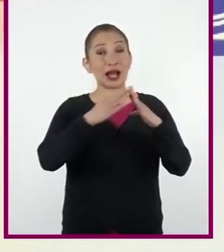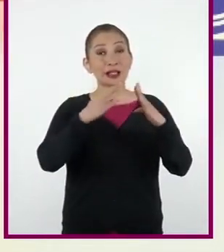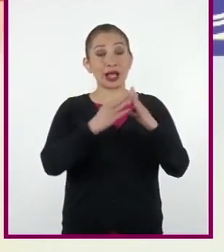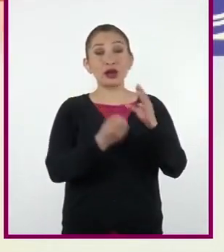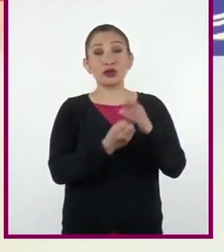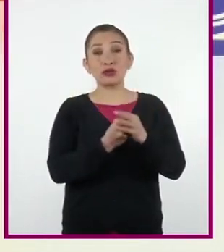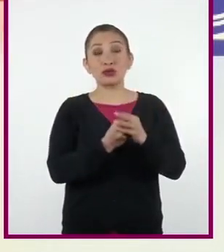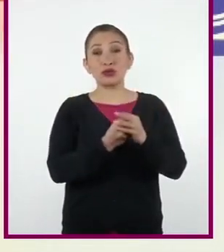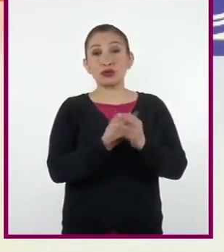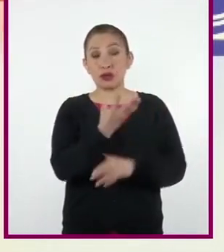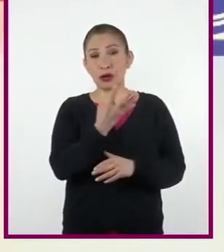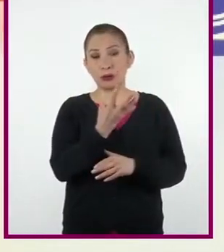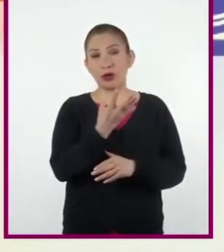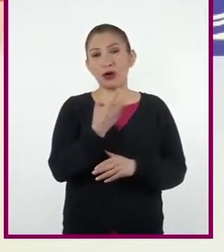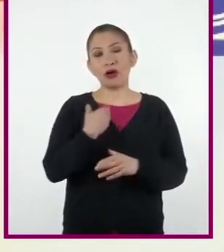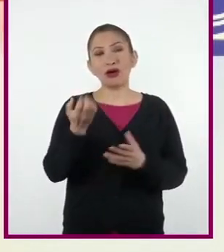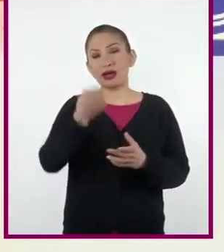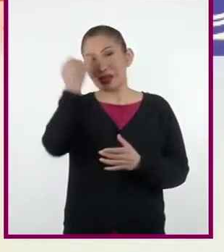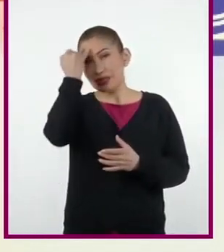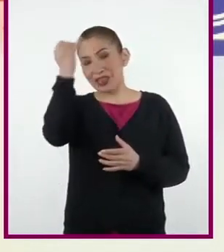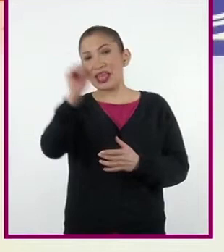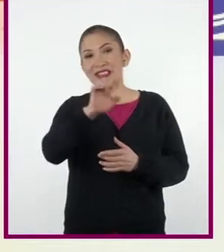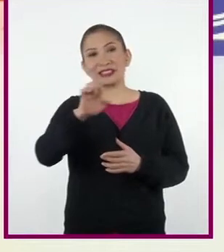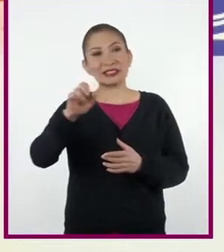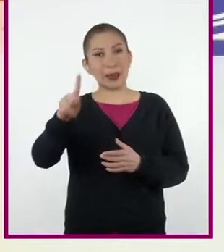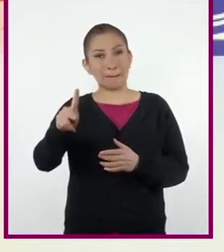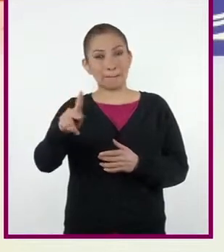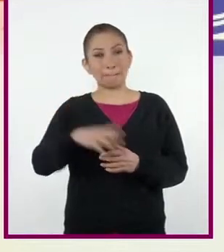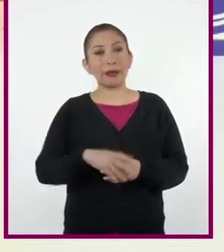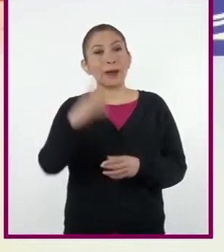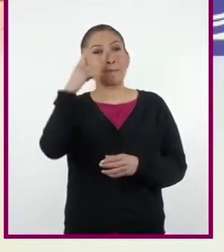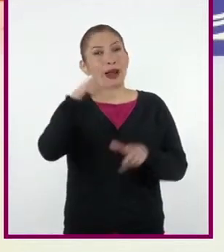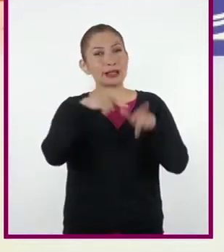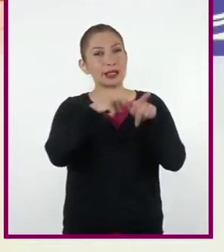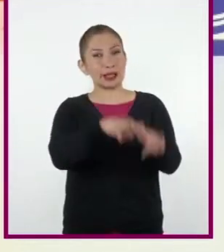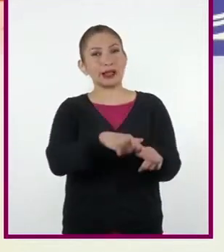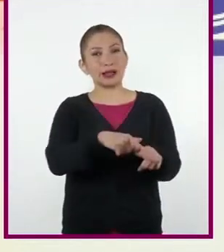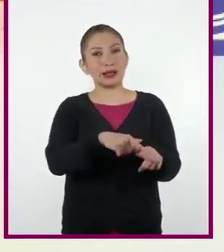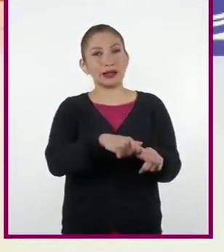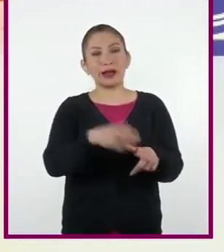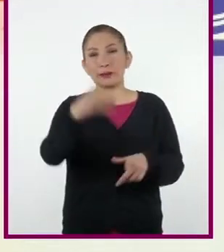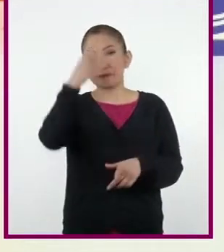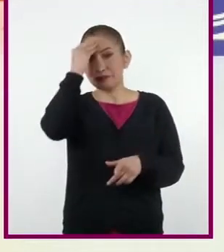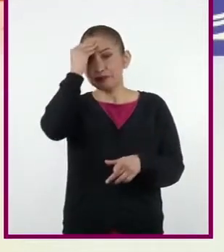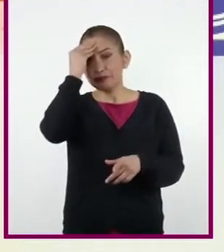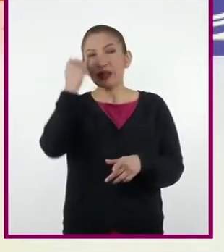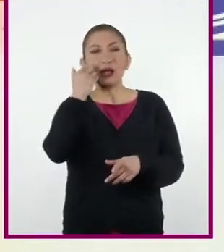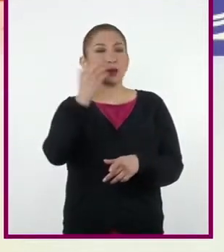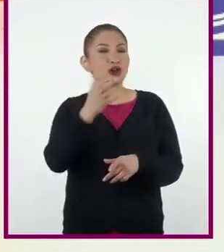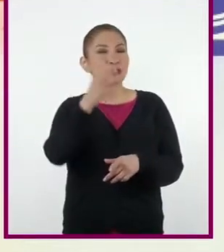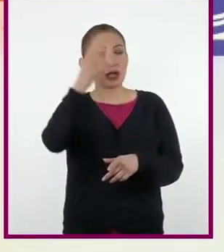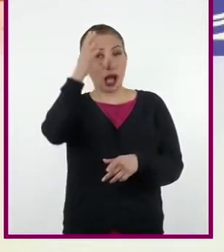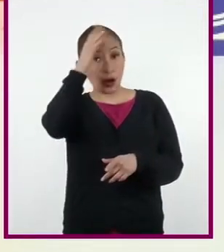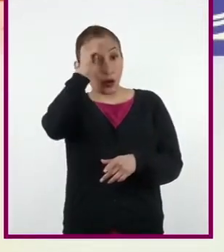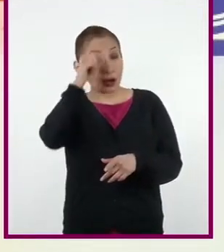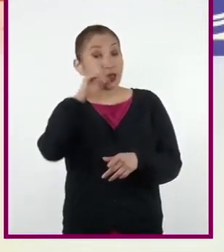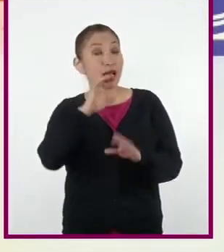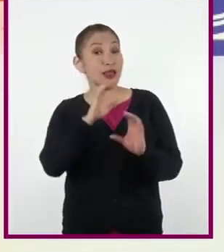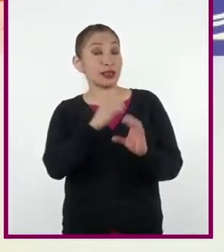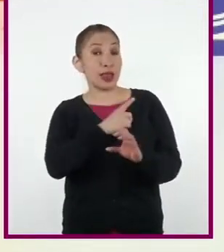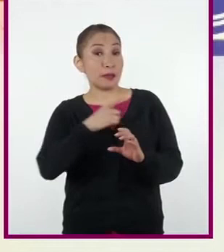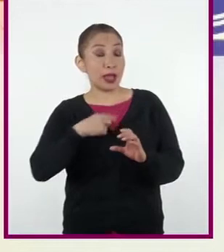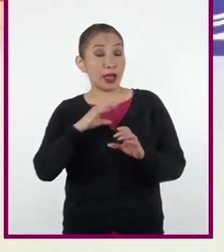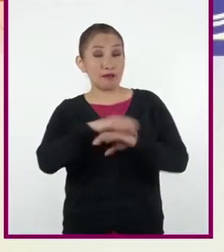nueva propuesta de la Secretaría de Educación Pública para seguir aprendiendo. Les queremos recordar que todos deben